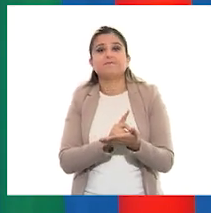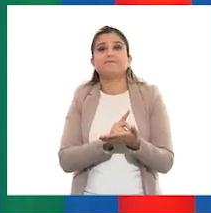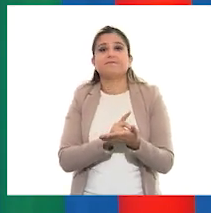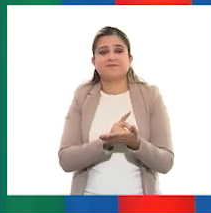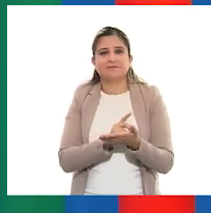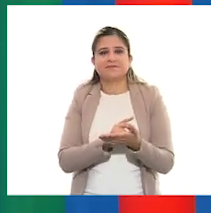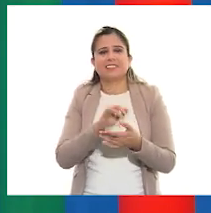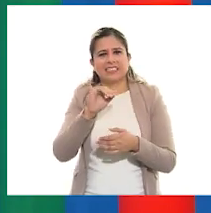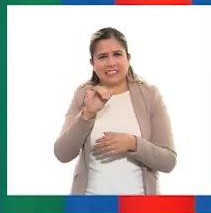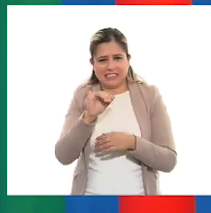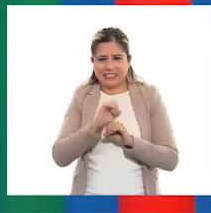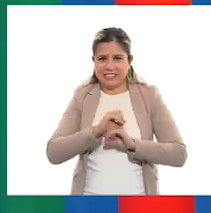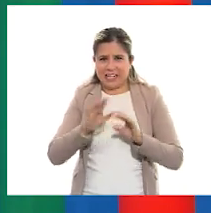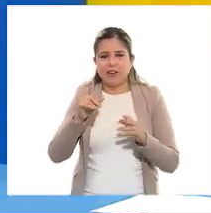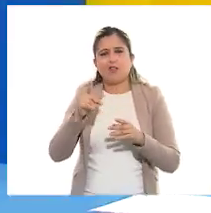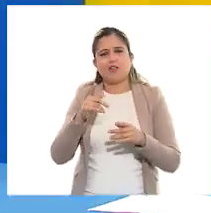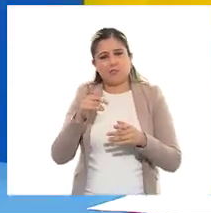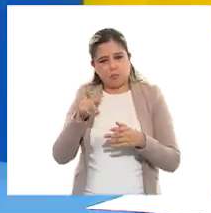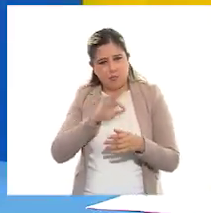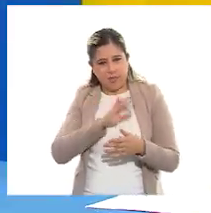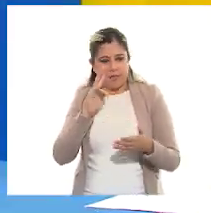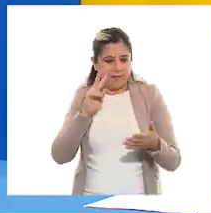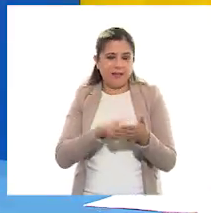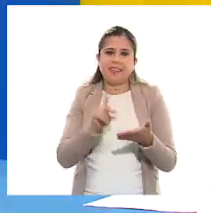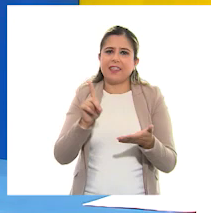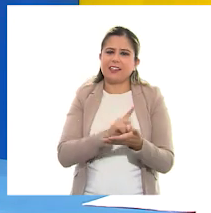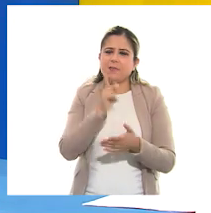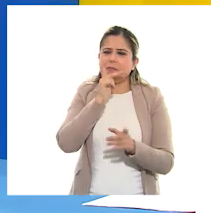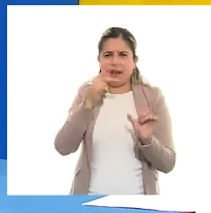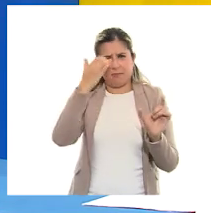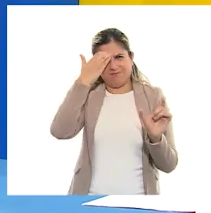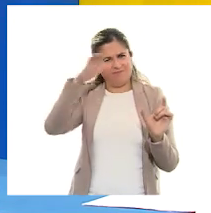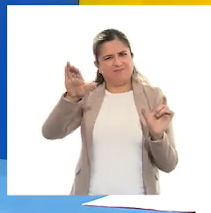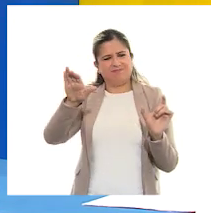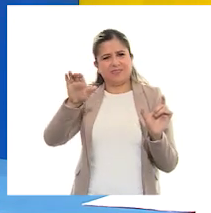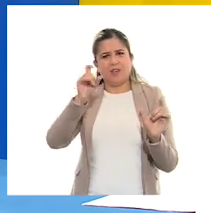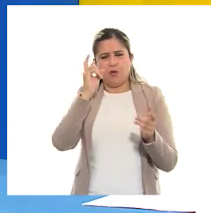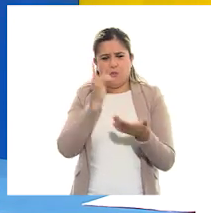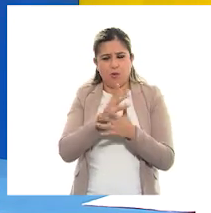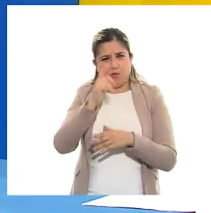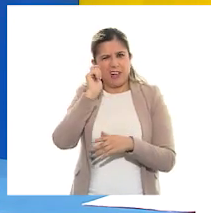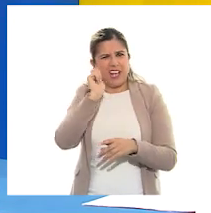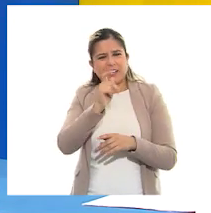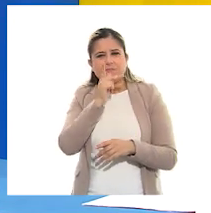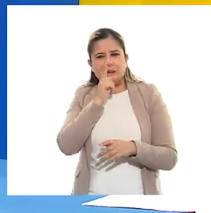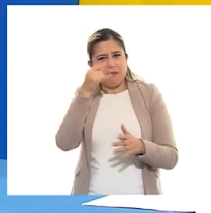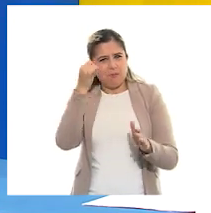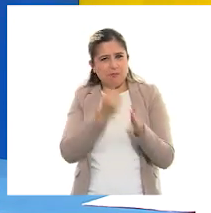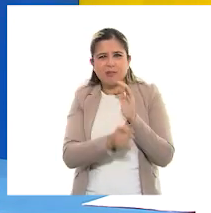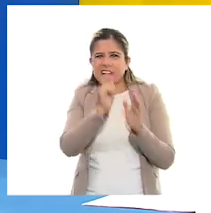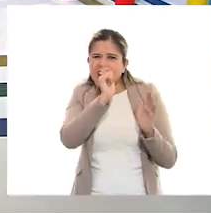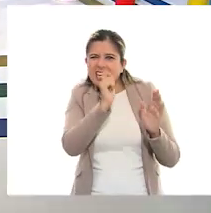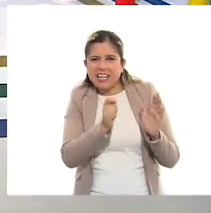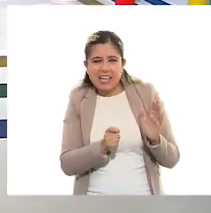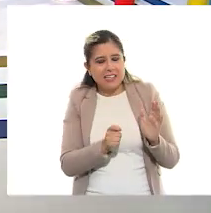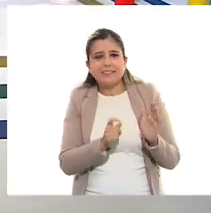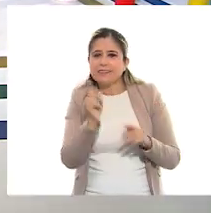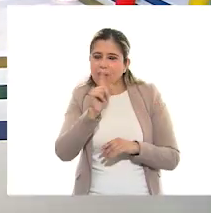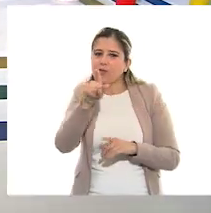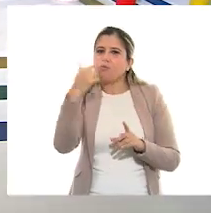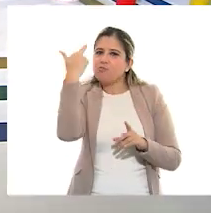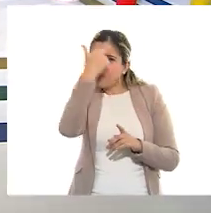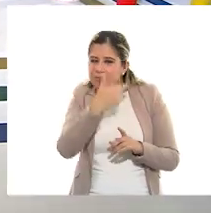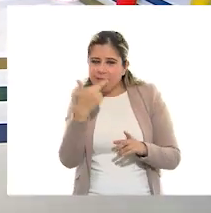que bien. Me pone muy alegre que consultes el diccionario, no solo para saber el significado de las palabras, sino para